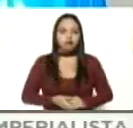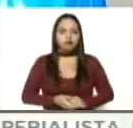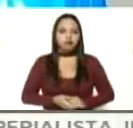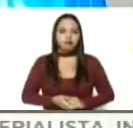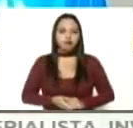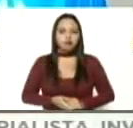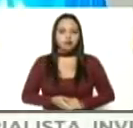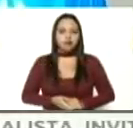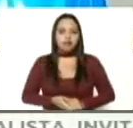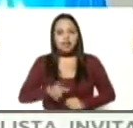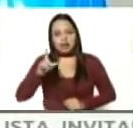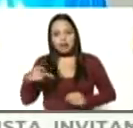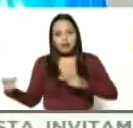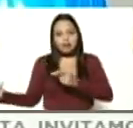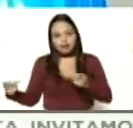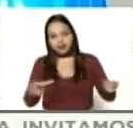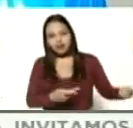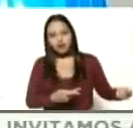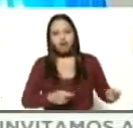bienvenido también.